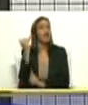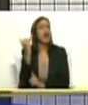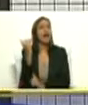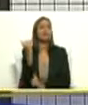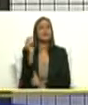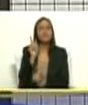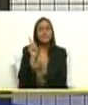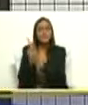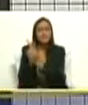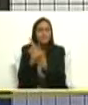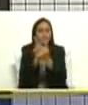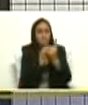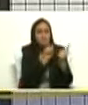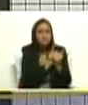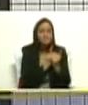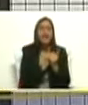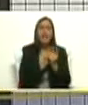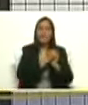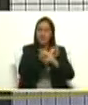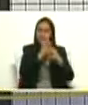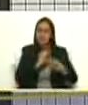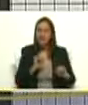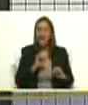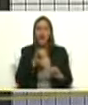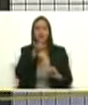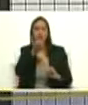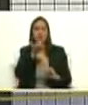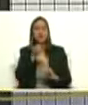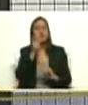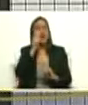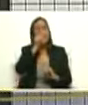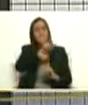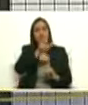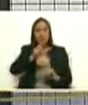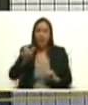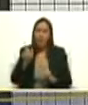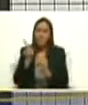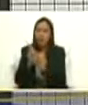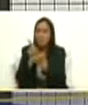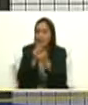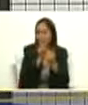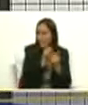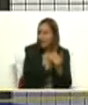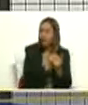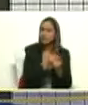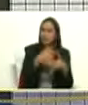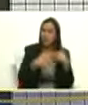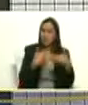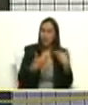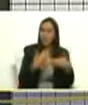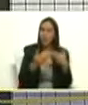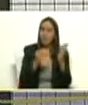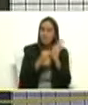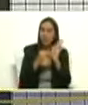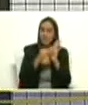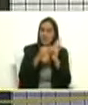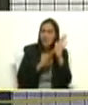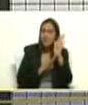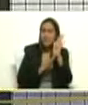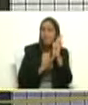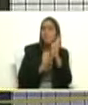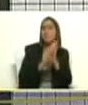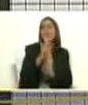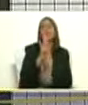su felicidad por su futuro son las siete transformaciones que construimos por la felicidad y el futuro del pueblo